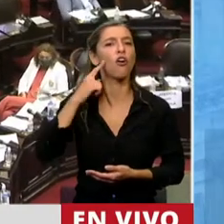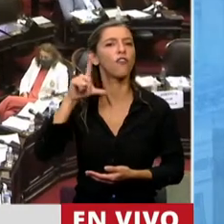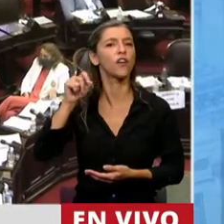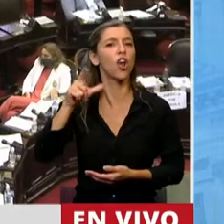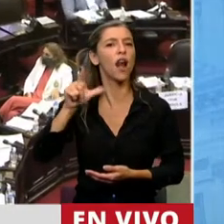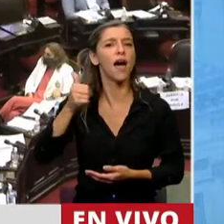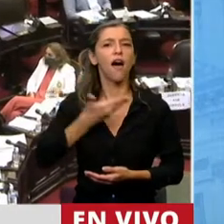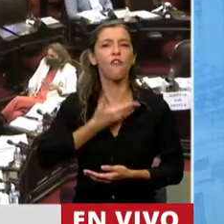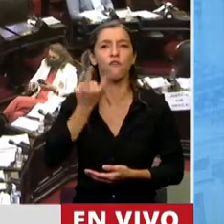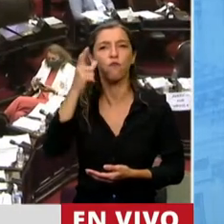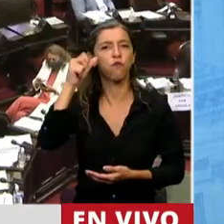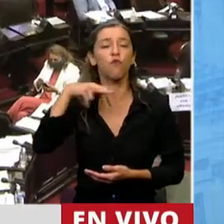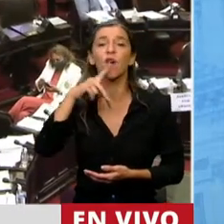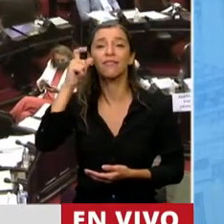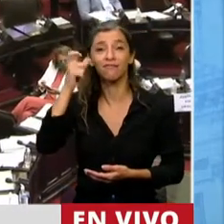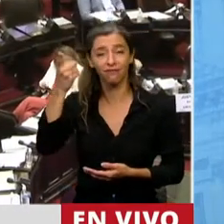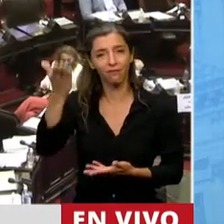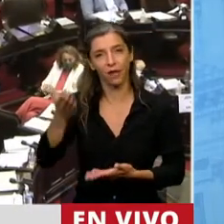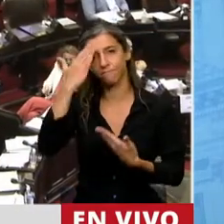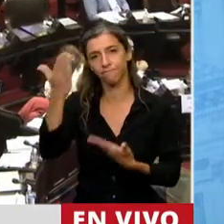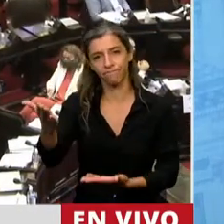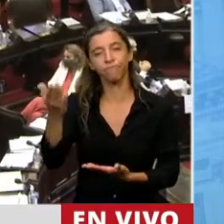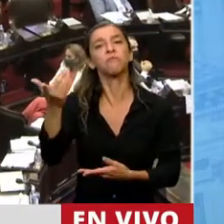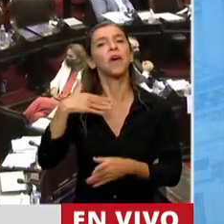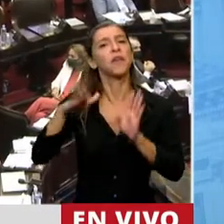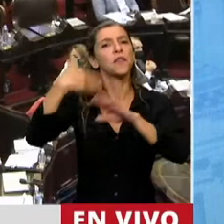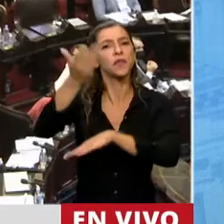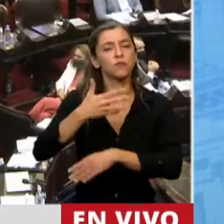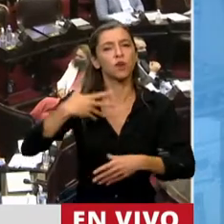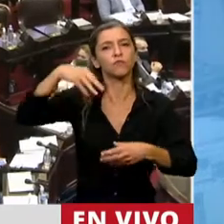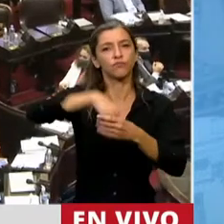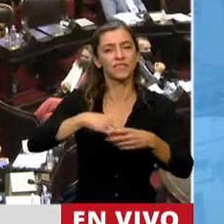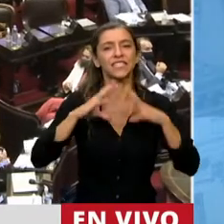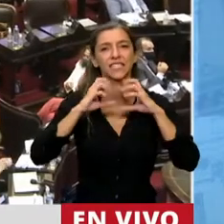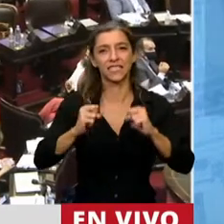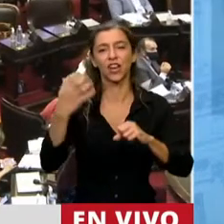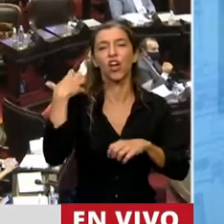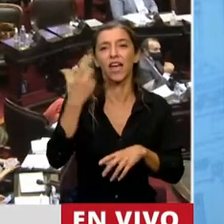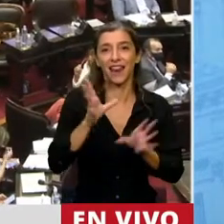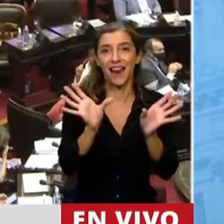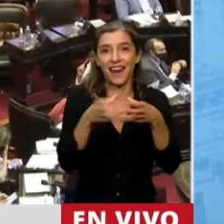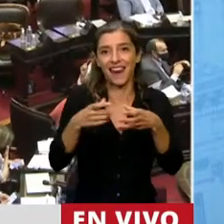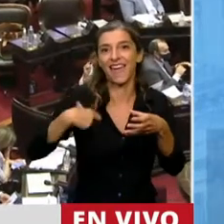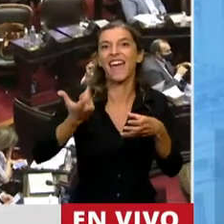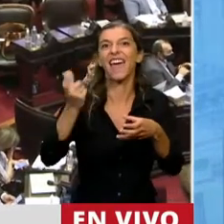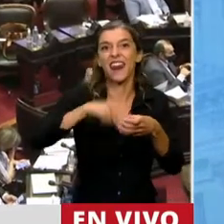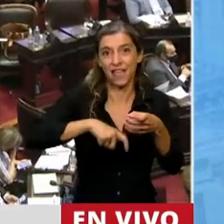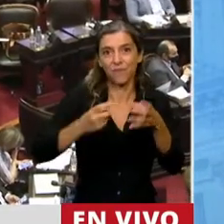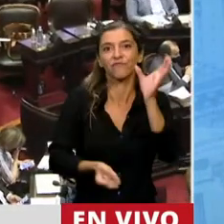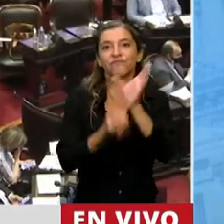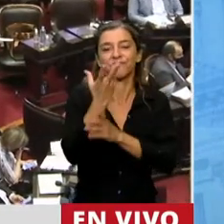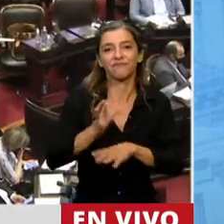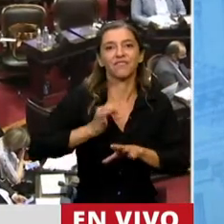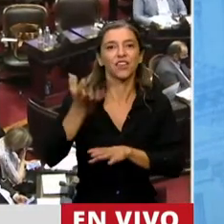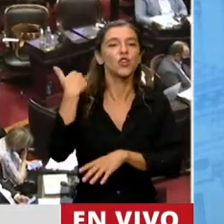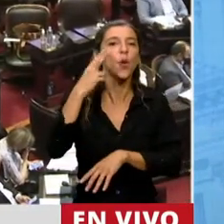el primer secretario general del gremio taninero, fundado en 1919 en el